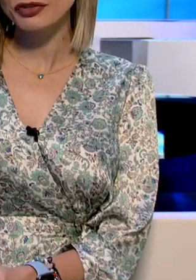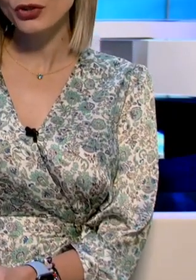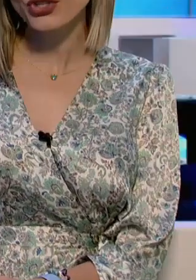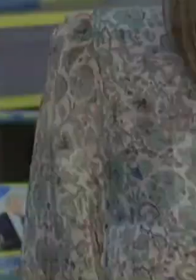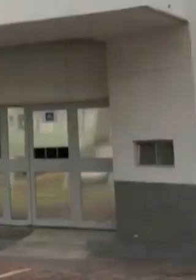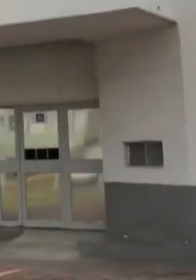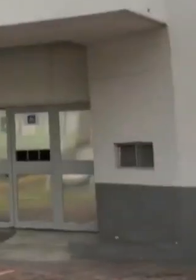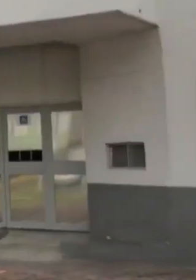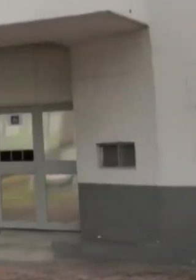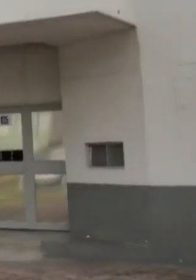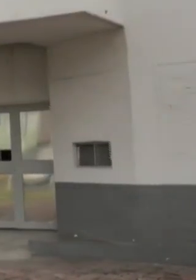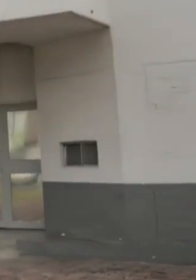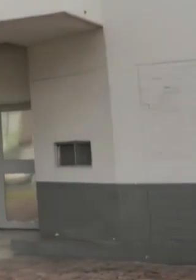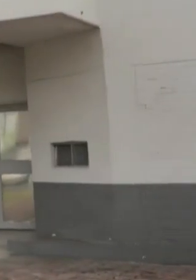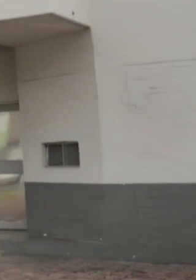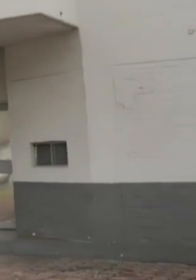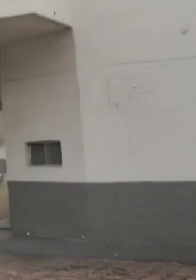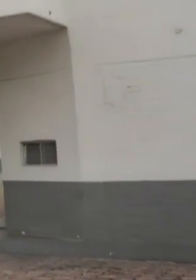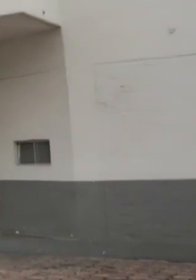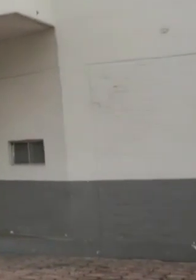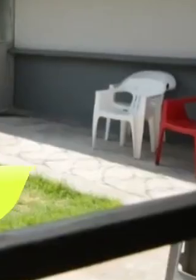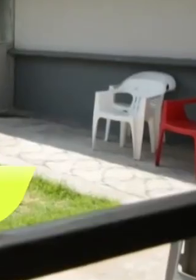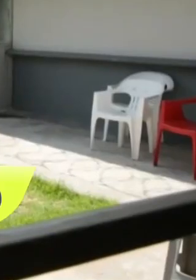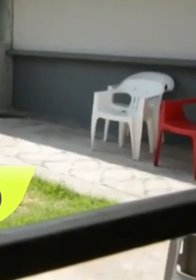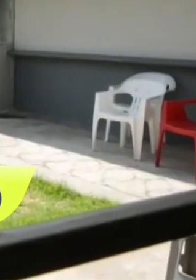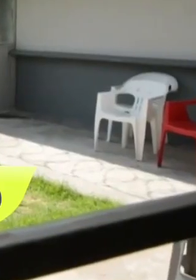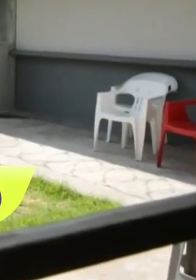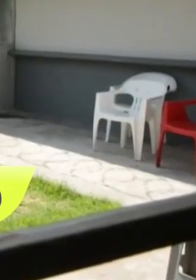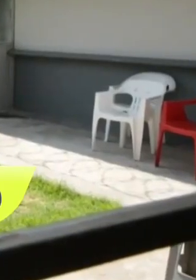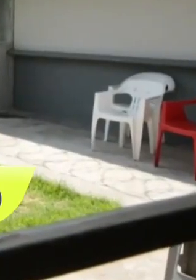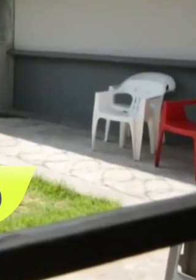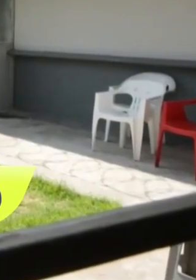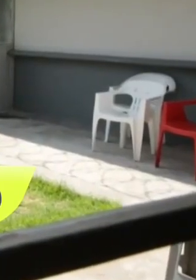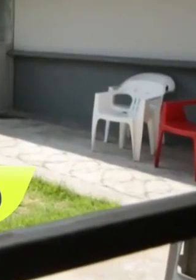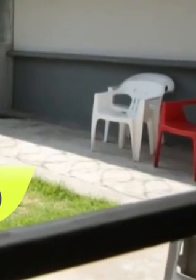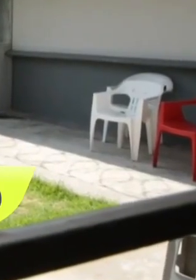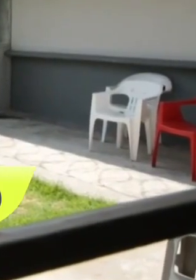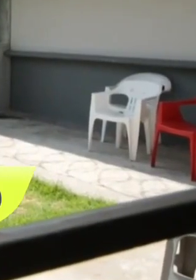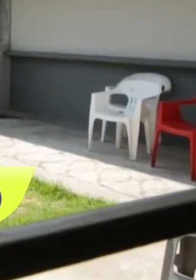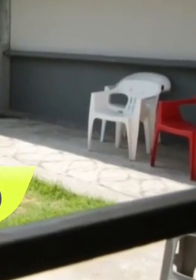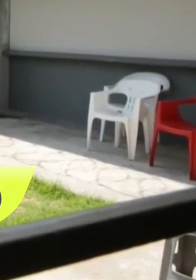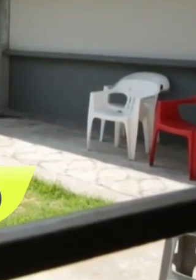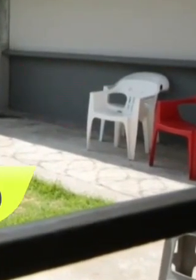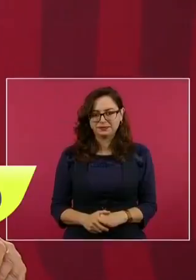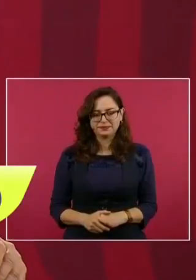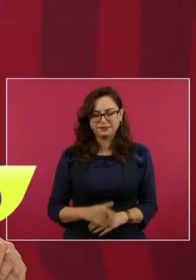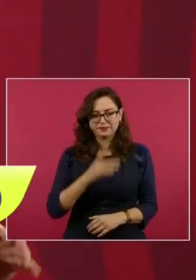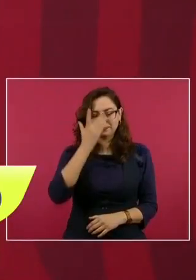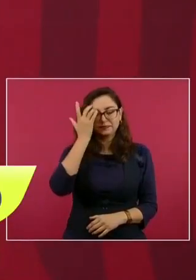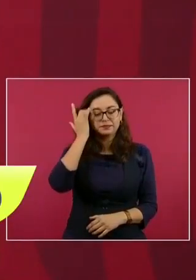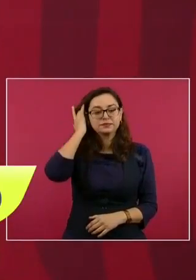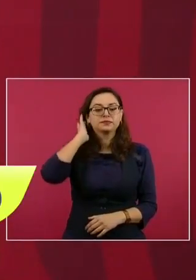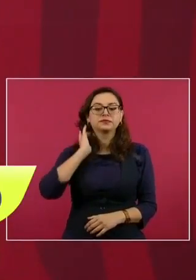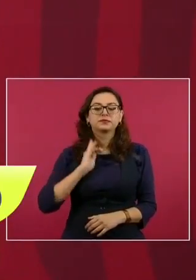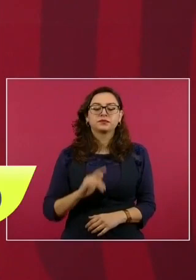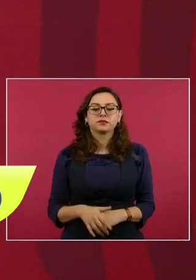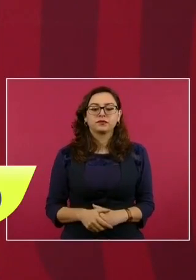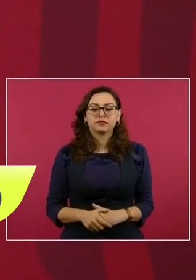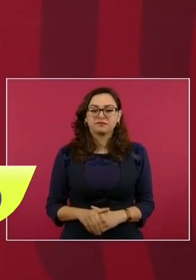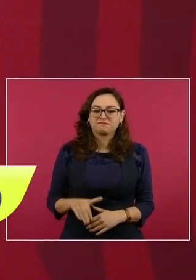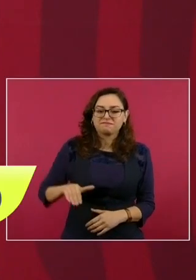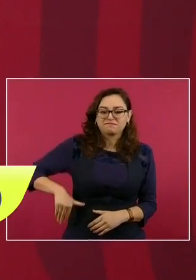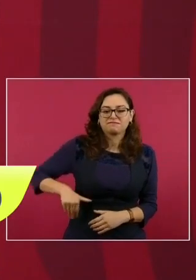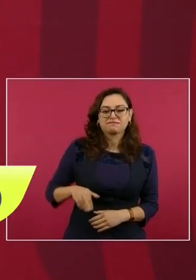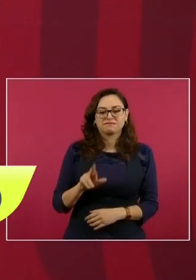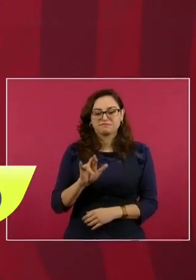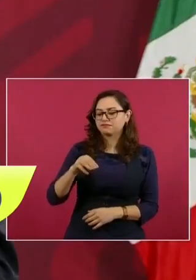preventiva oficiosa. Previo al inicio de la sesión, en su conferencia matutina, el presidente habló al respecto, reiteró su llamado